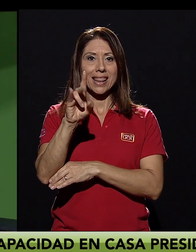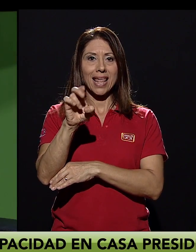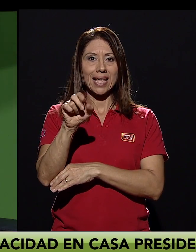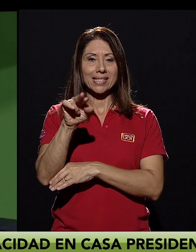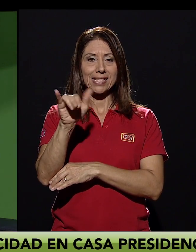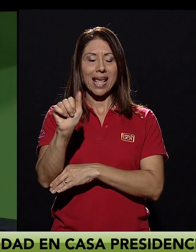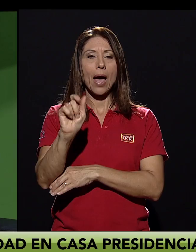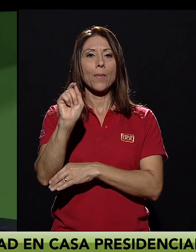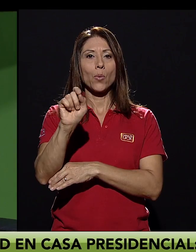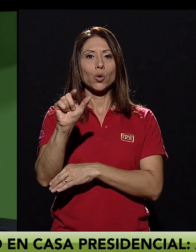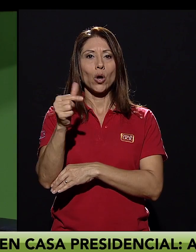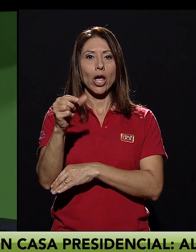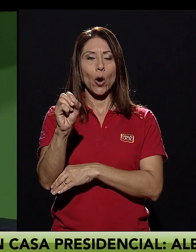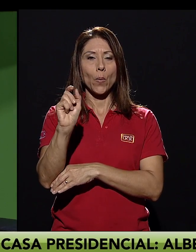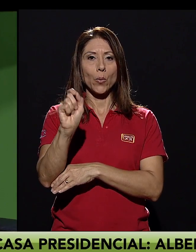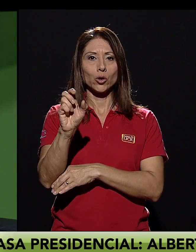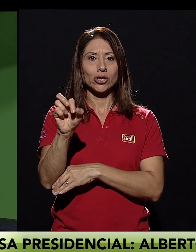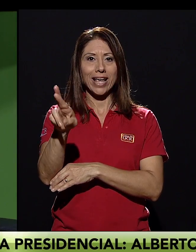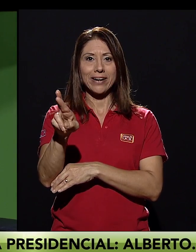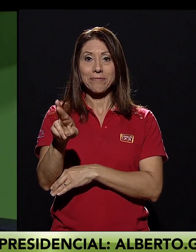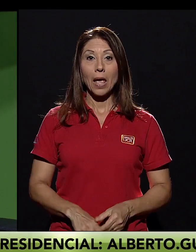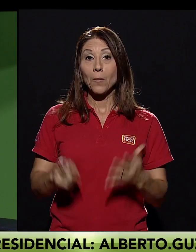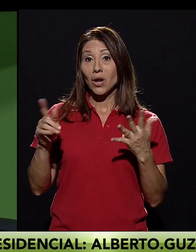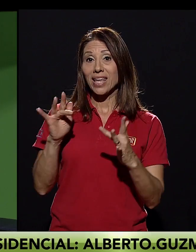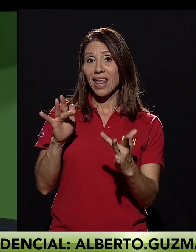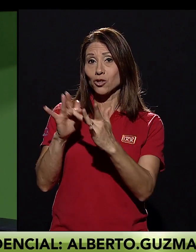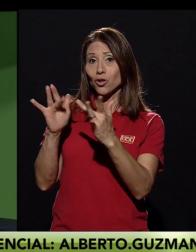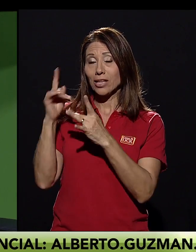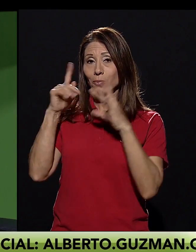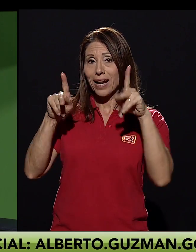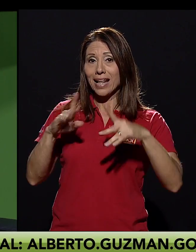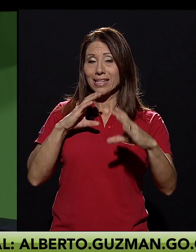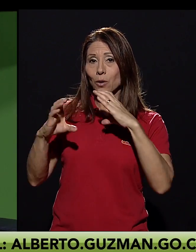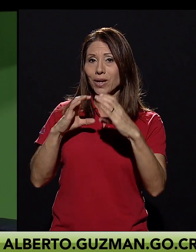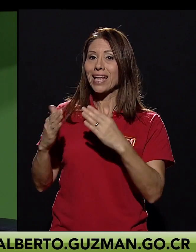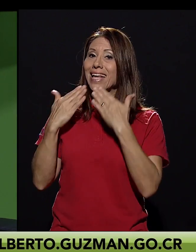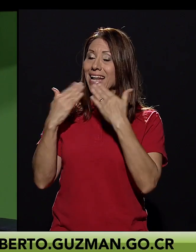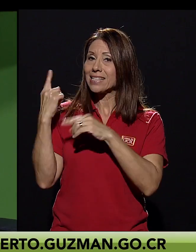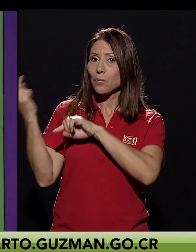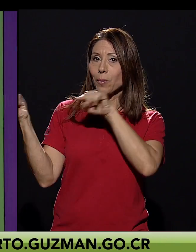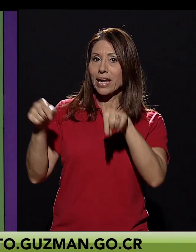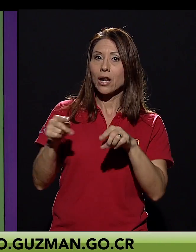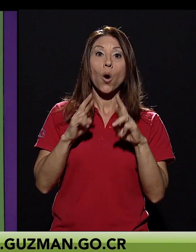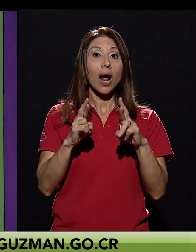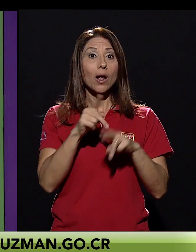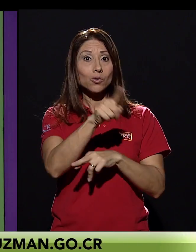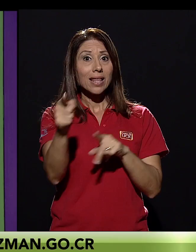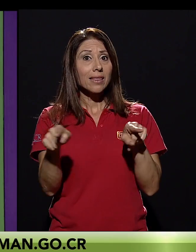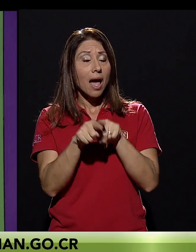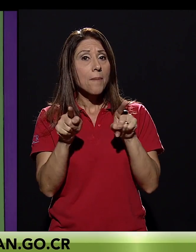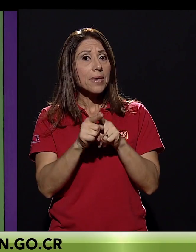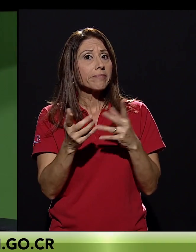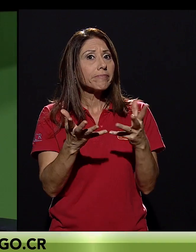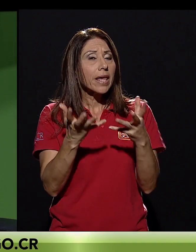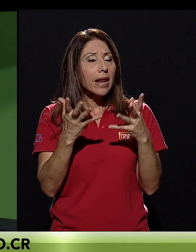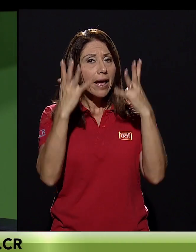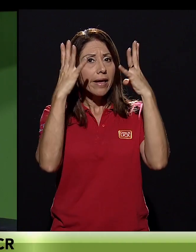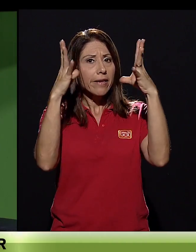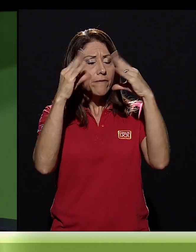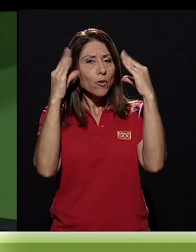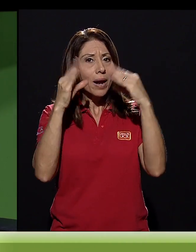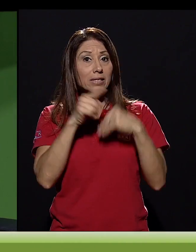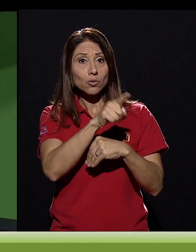alberto.guzman@presidencia.go.cr. Bueno, entonces ahí quedan los contactos para que también la gente se comunique. Muchísimas gracias, Erika, por venir y ojalá que usted también se apunte